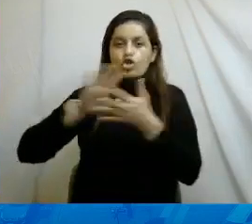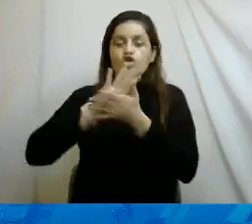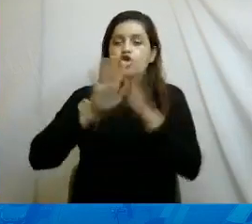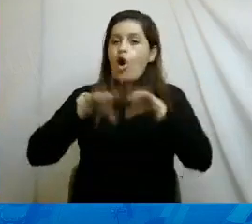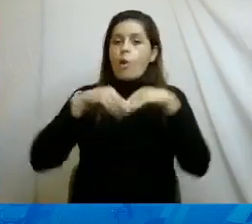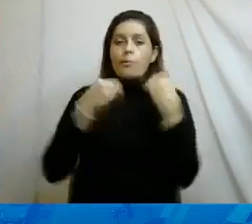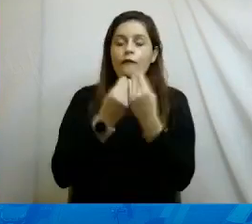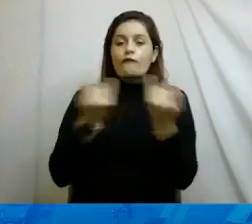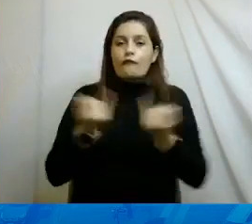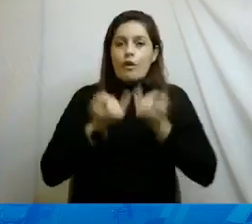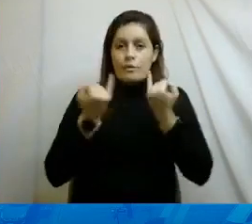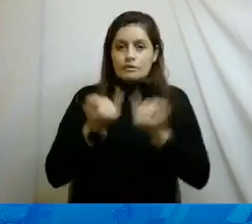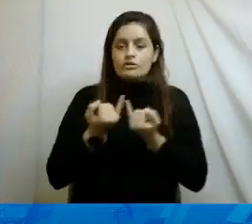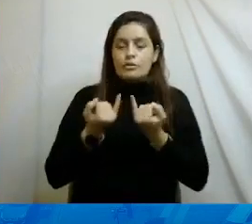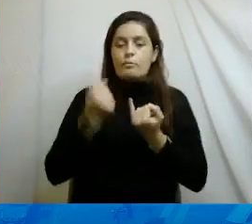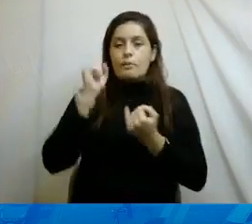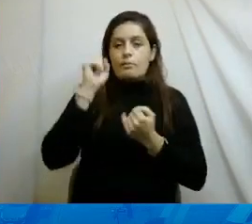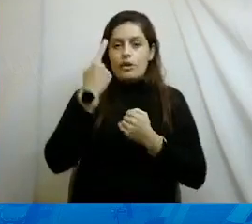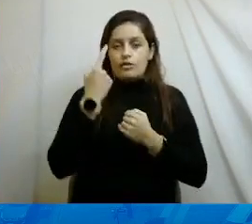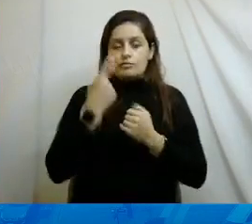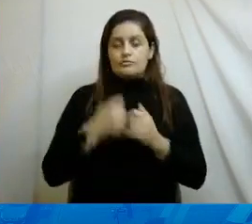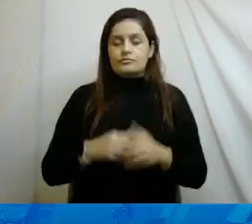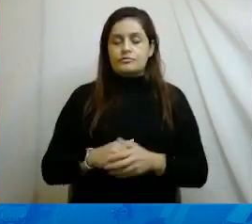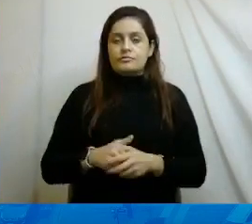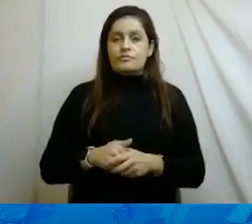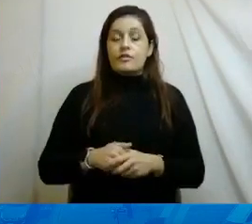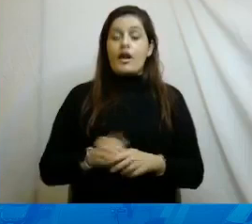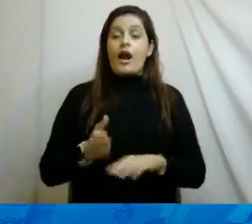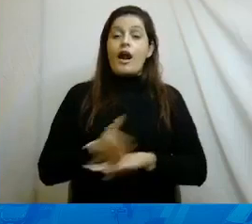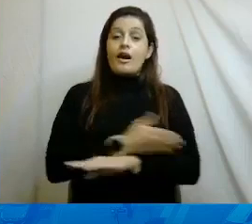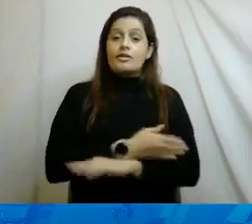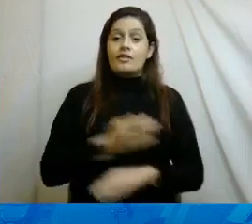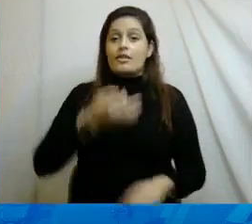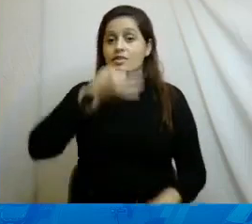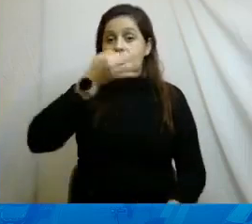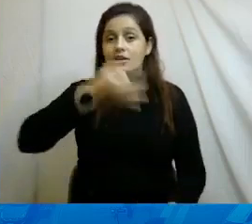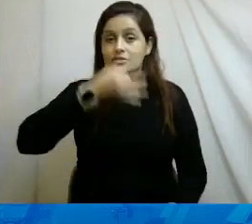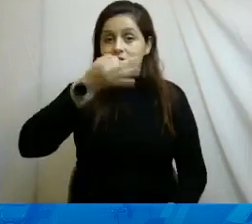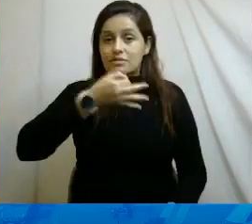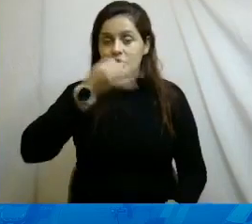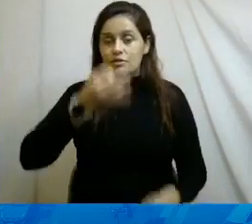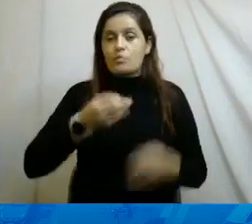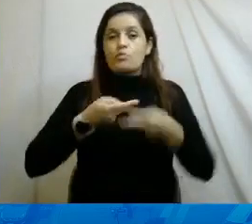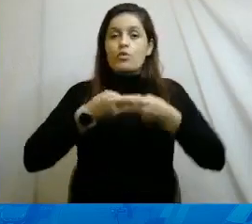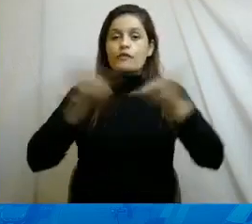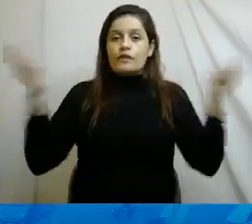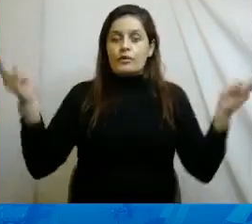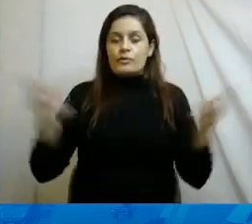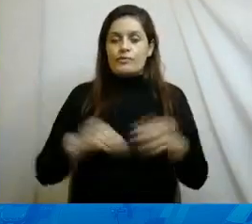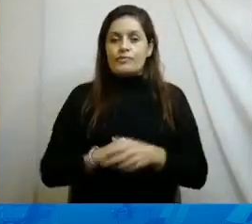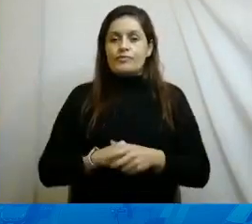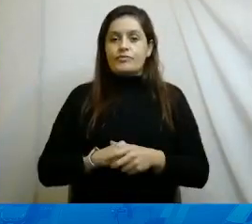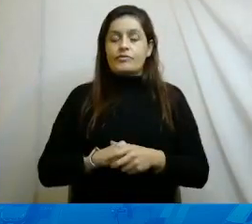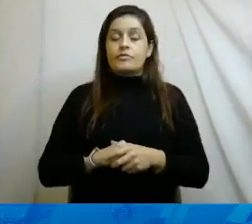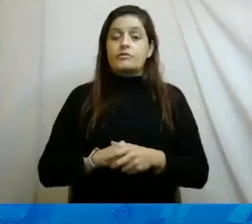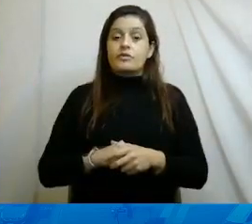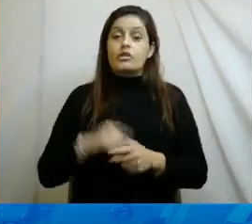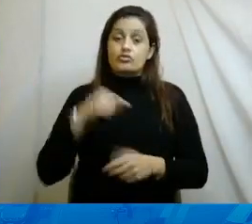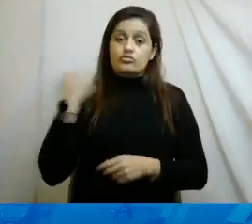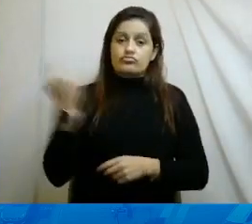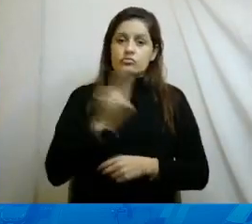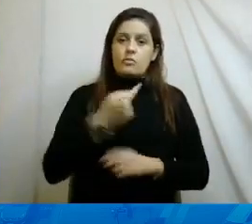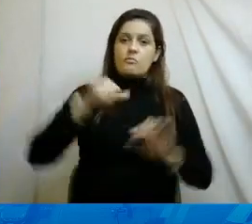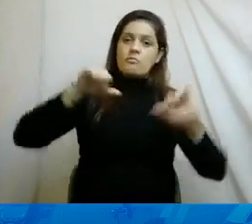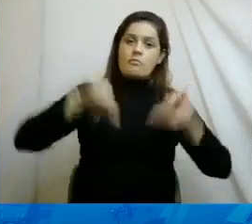todos los antecedentes referentes al caso antes de emitir declaraciones públicas, que por los demás nos perjudican